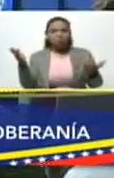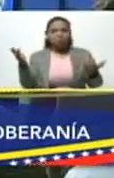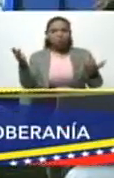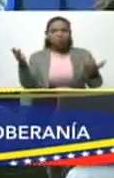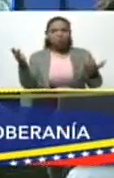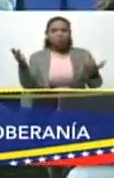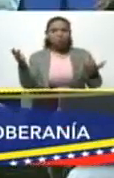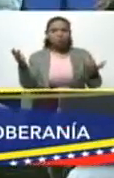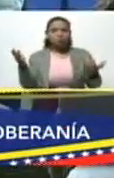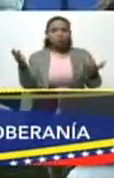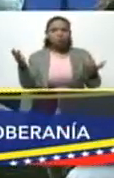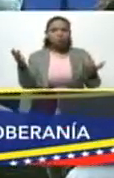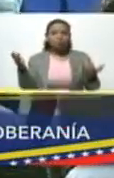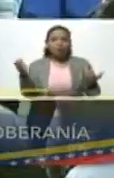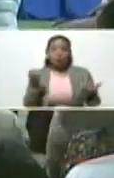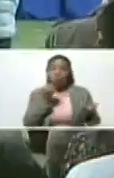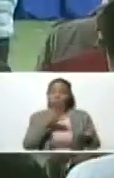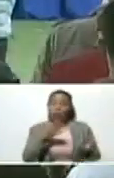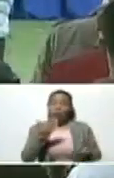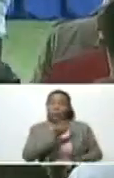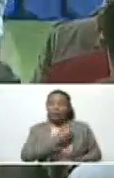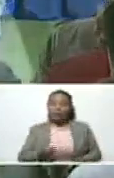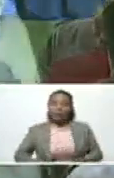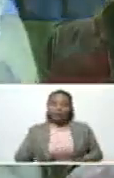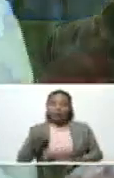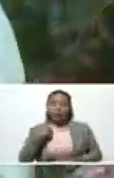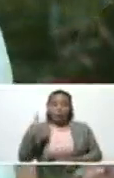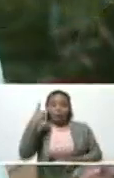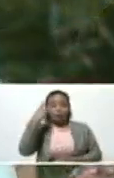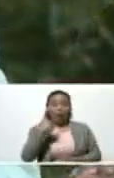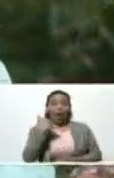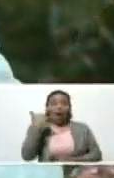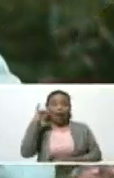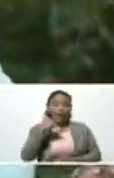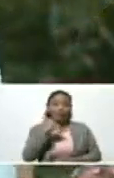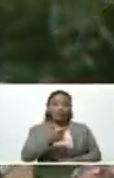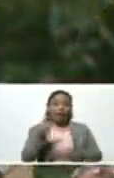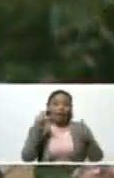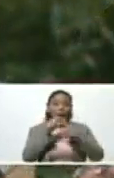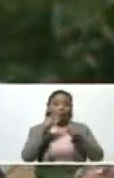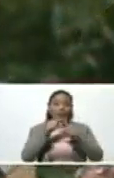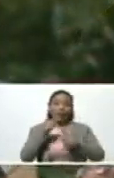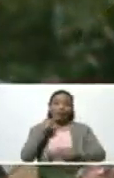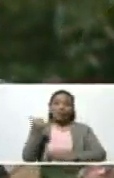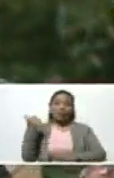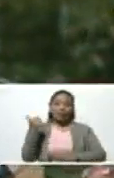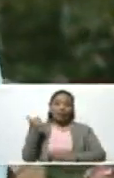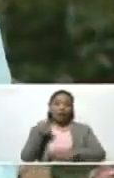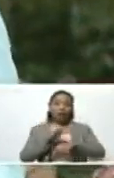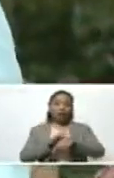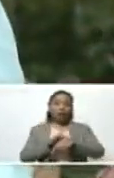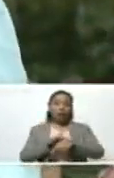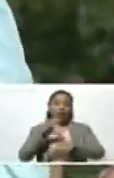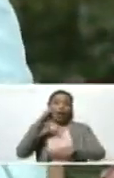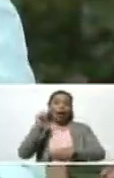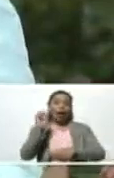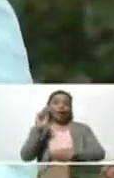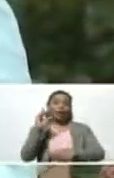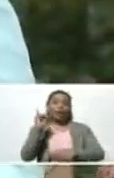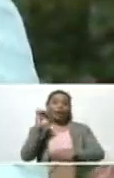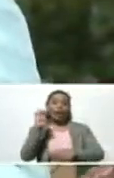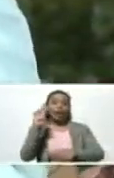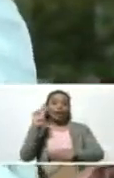amalgamamiento? Bueno, presidente, yo creo que lo primero que hay que destacar es las palabras que decía el doctor Cardier, ¿no? Que a